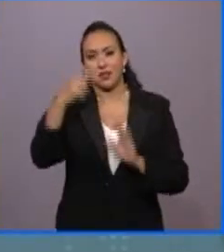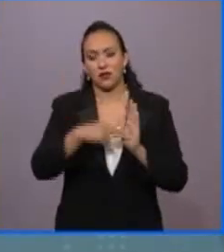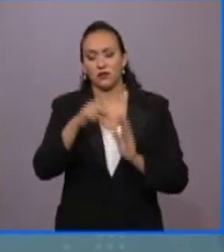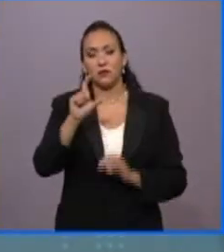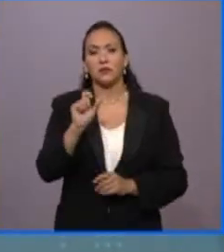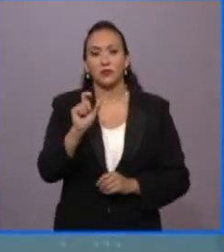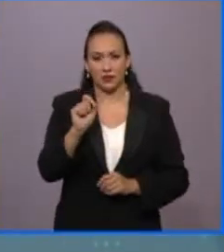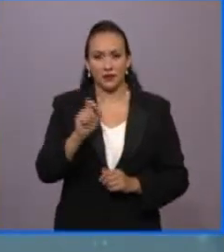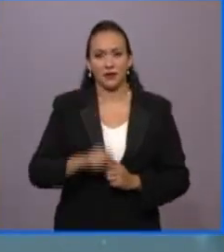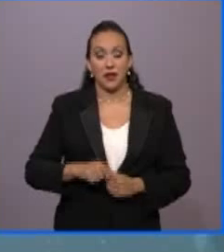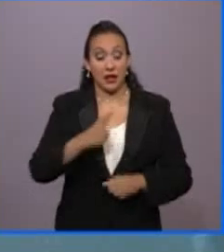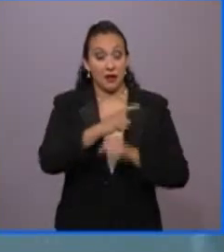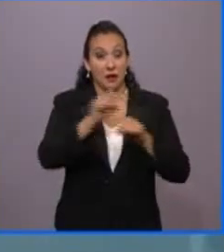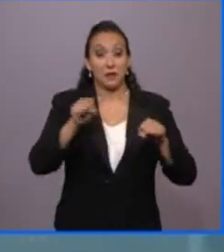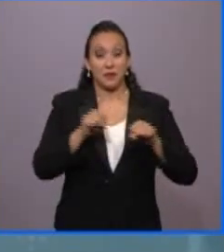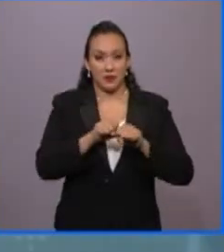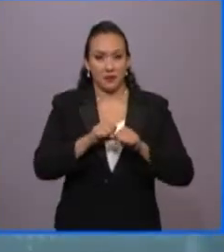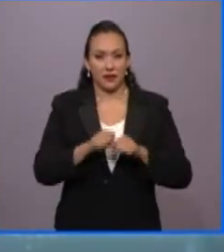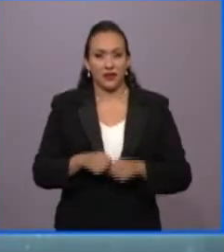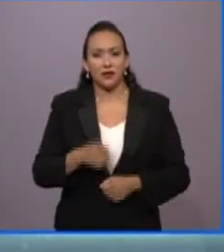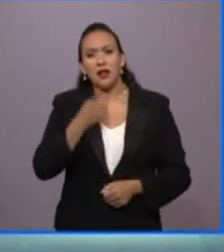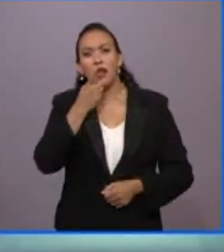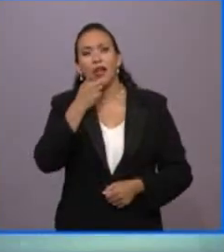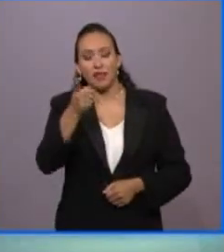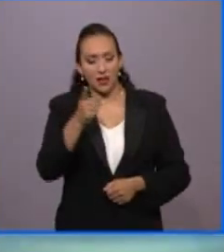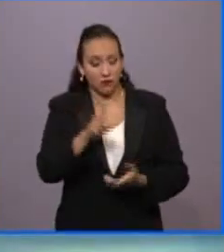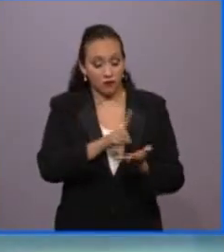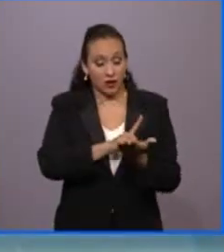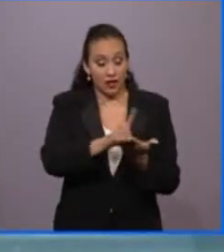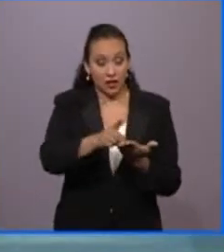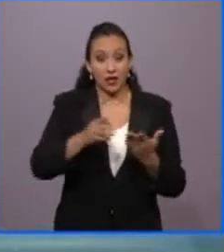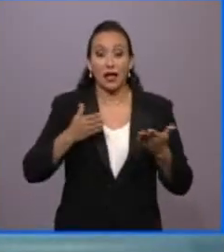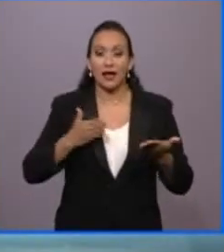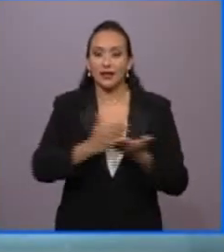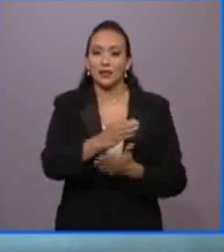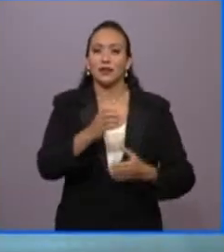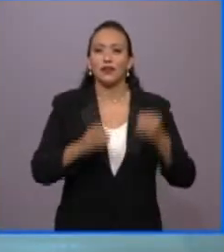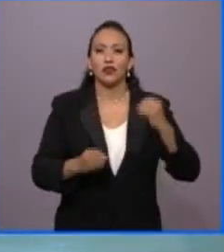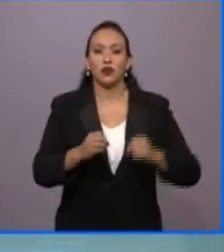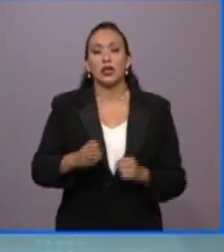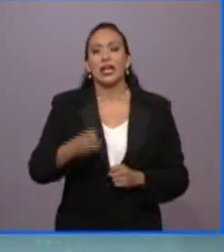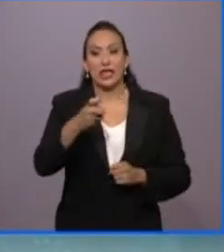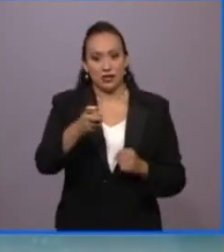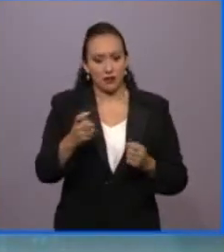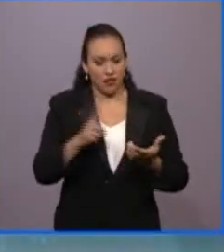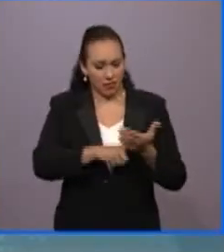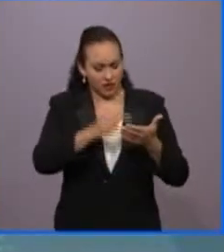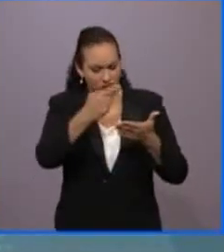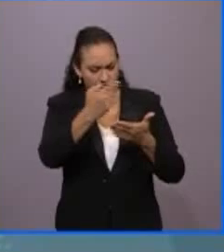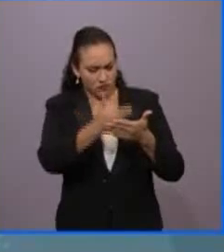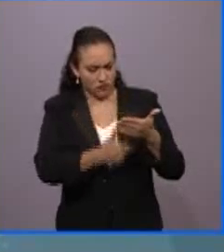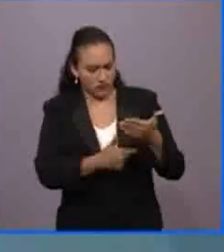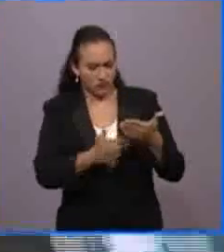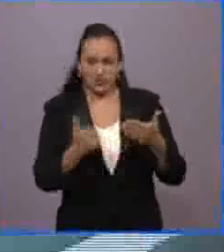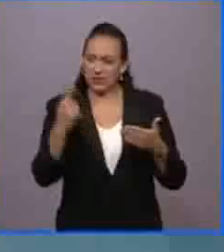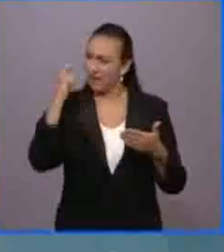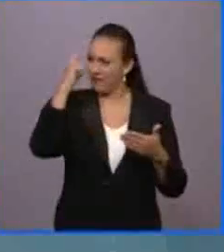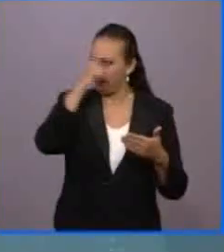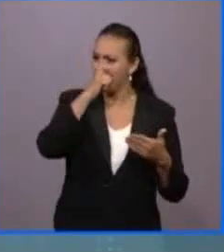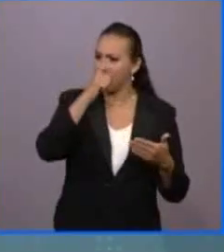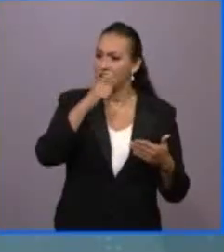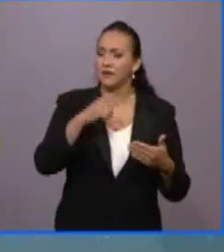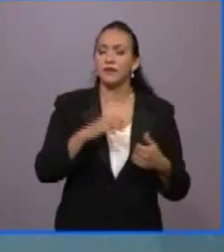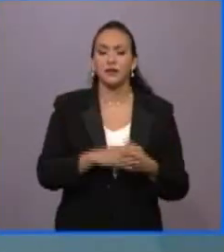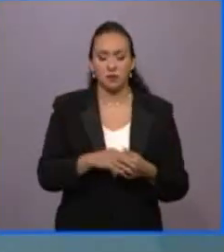265/2020, la primera sala de la Corte sostuvo que el derecho de acceso a la justicia es de contenido complejo y multifacético, es